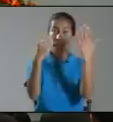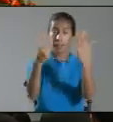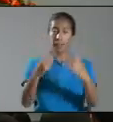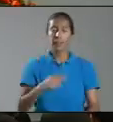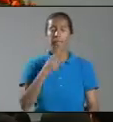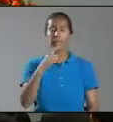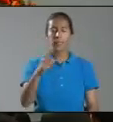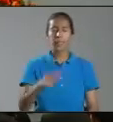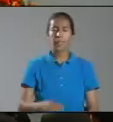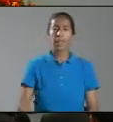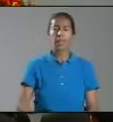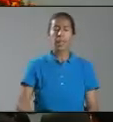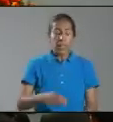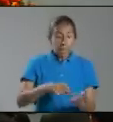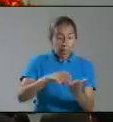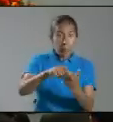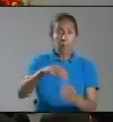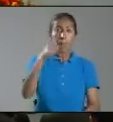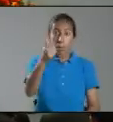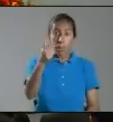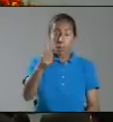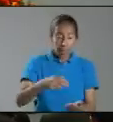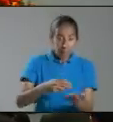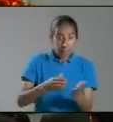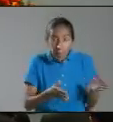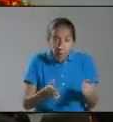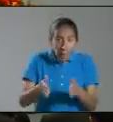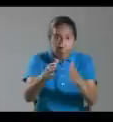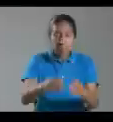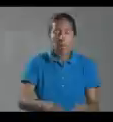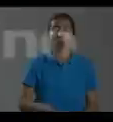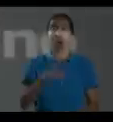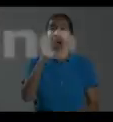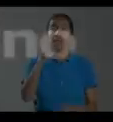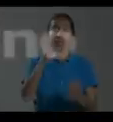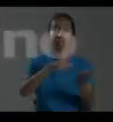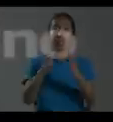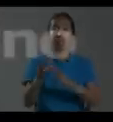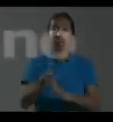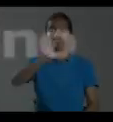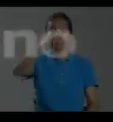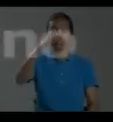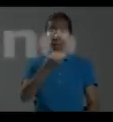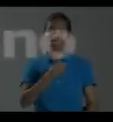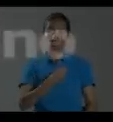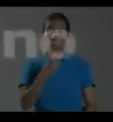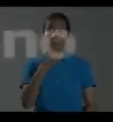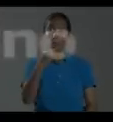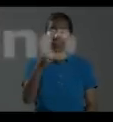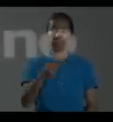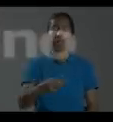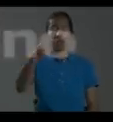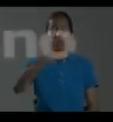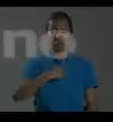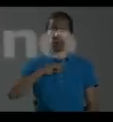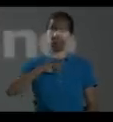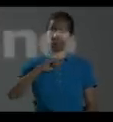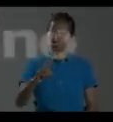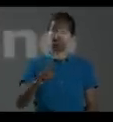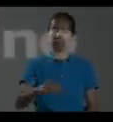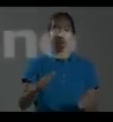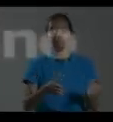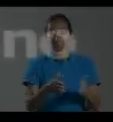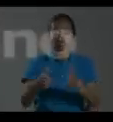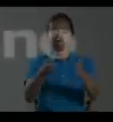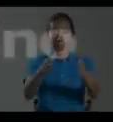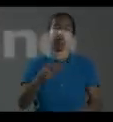hablando de Jesús. Jesús le dijo, San Juan 14:6, yo soy el camino